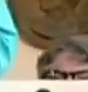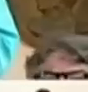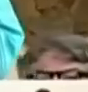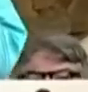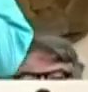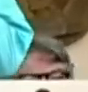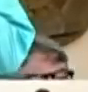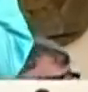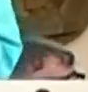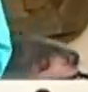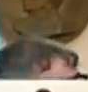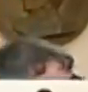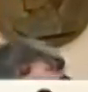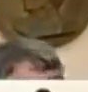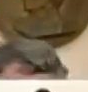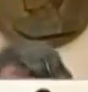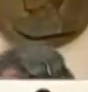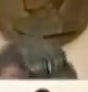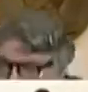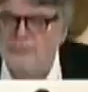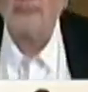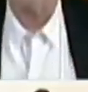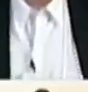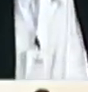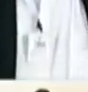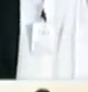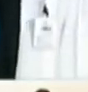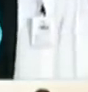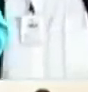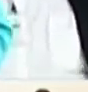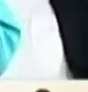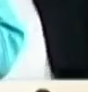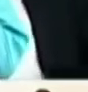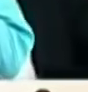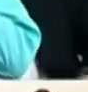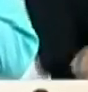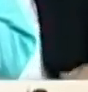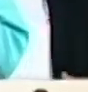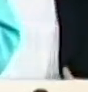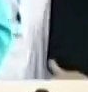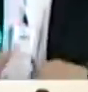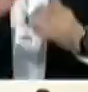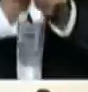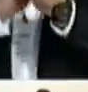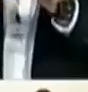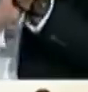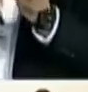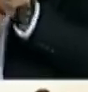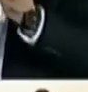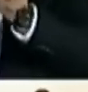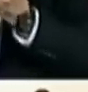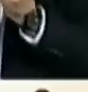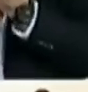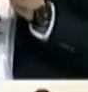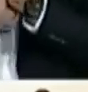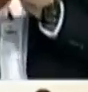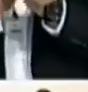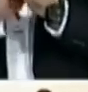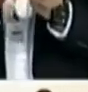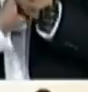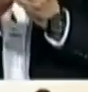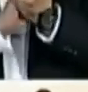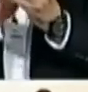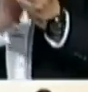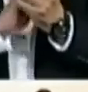viva la unión de la humanidad! ¡Que viva la conciencia de liberación! Y les digo desde